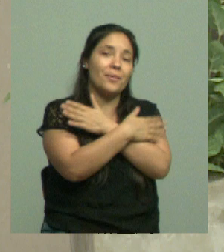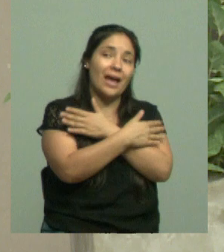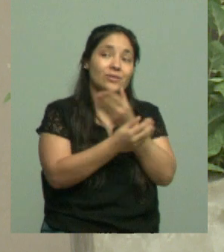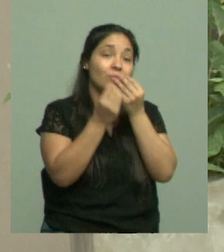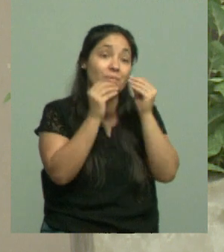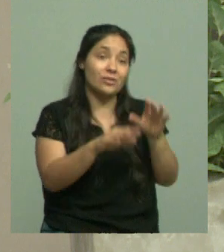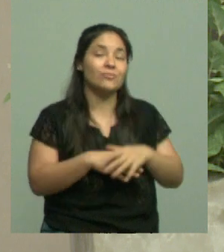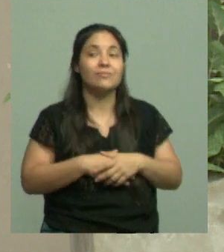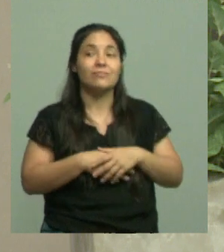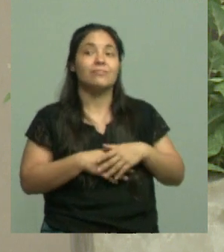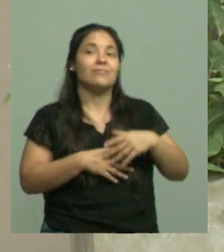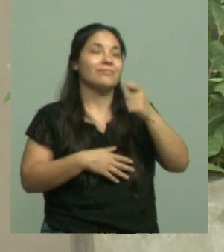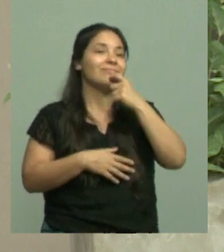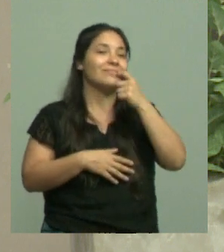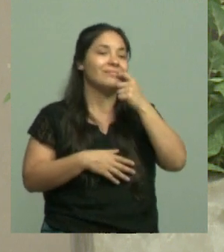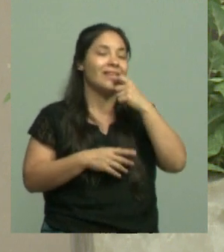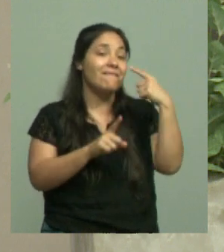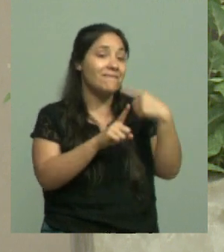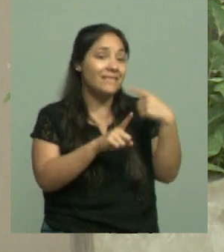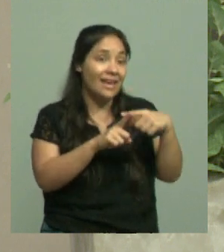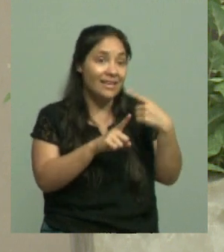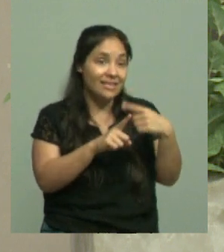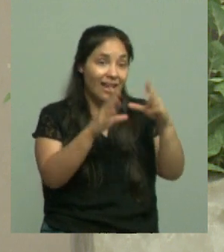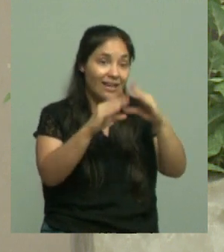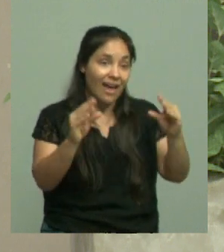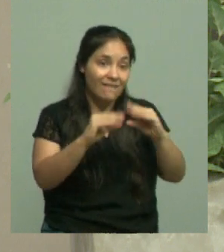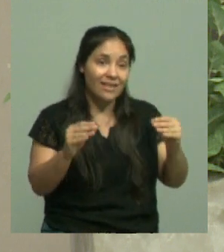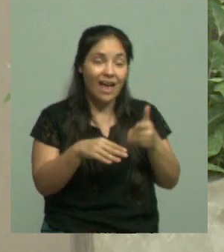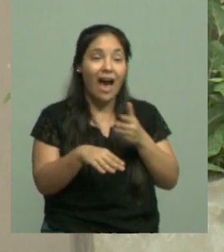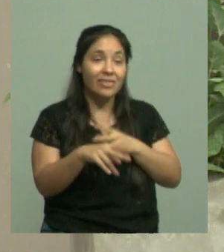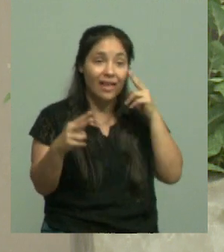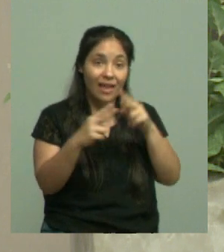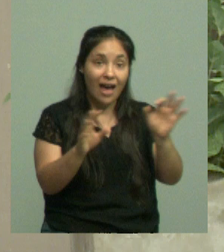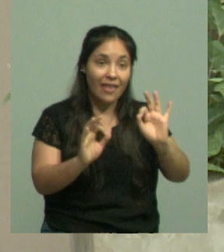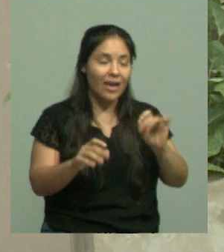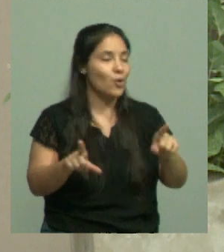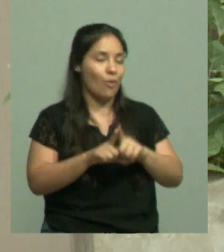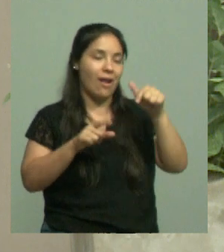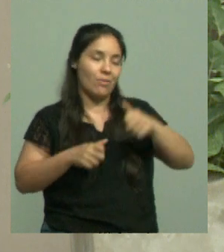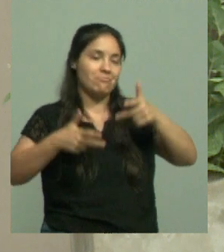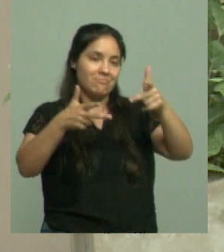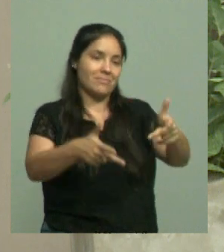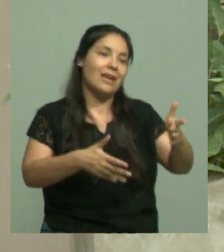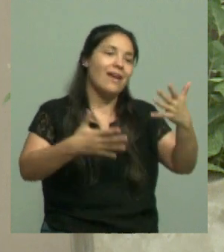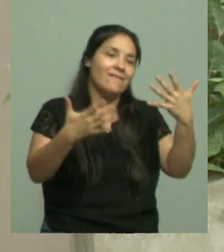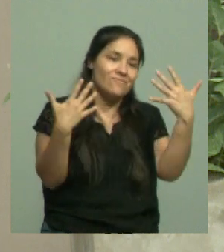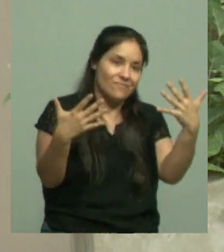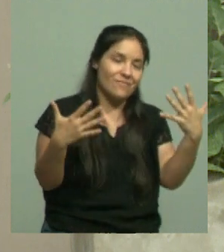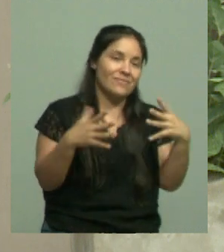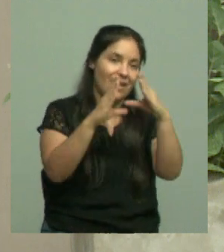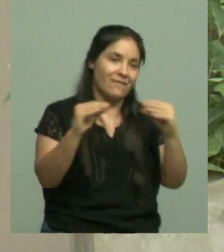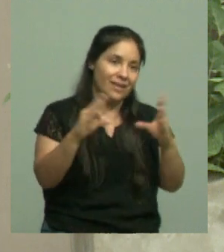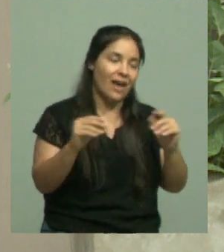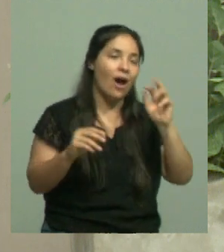si no hablamos antes de las fiestas, te mando un beso grande. Que pases unas hermosas fiestas con la familia, a vos y a toda tu producción, que es maravillosa.